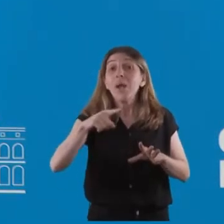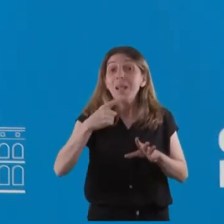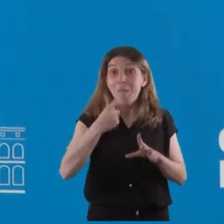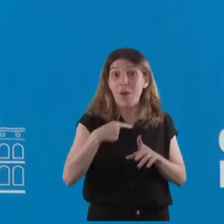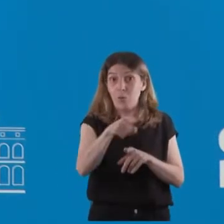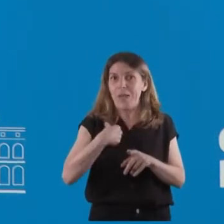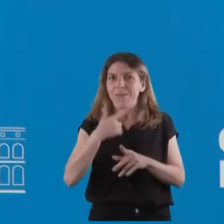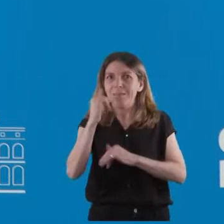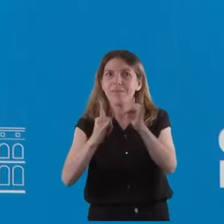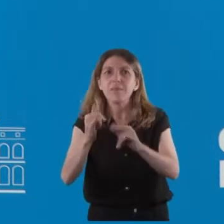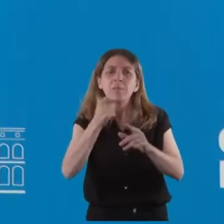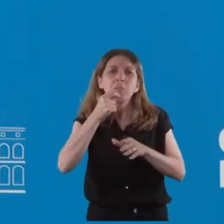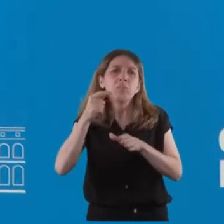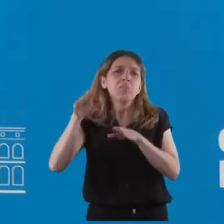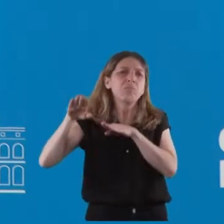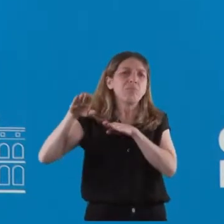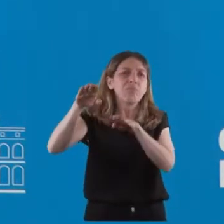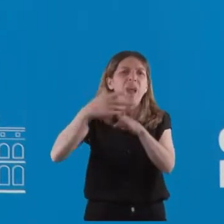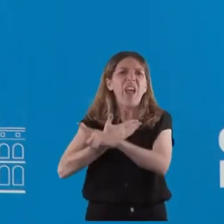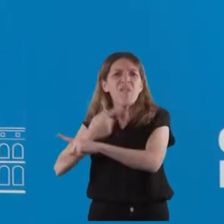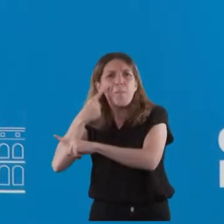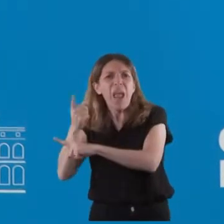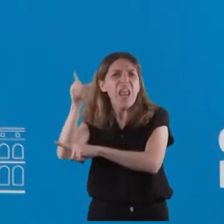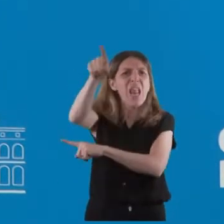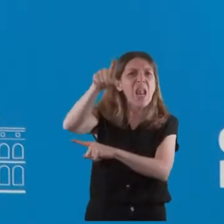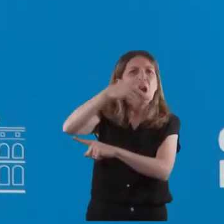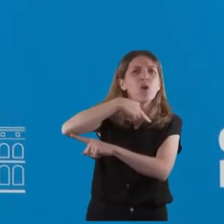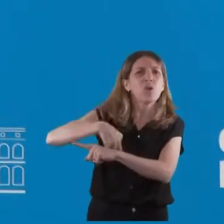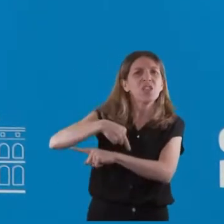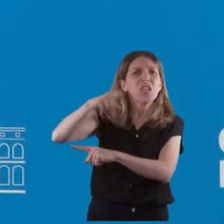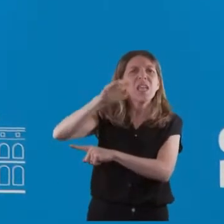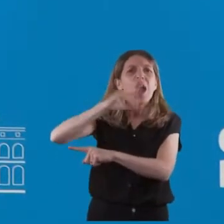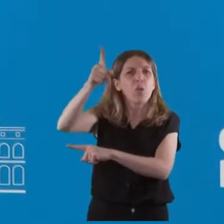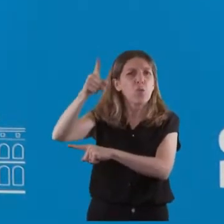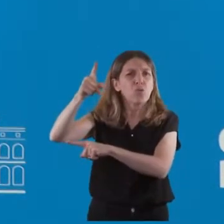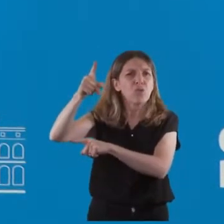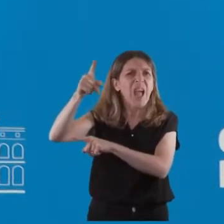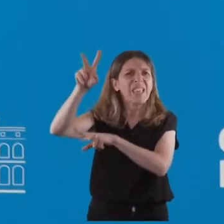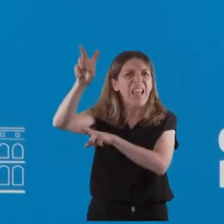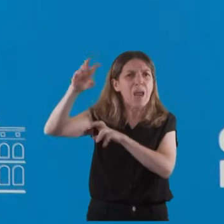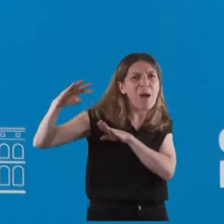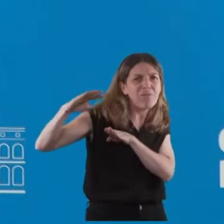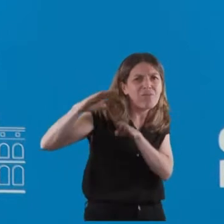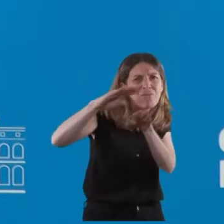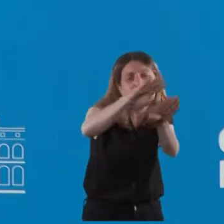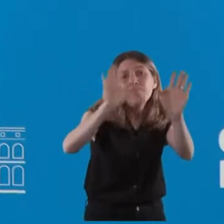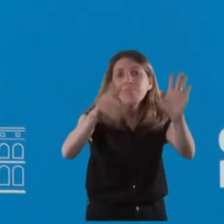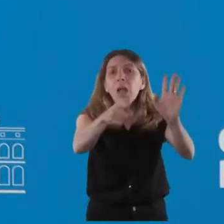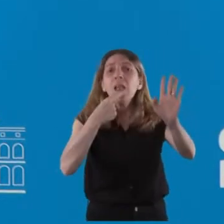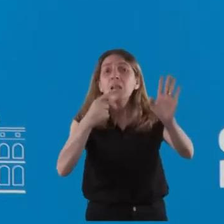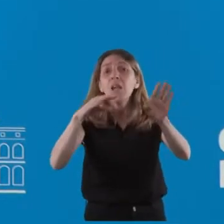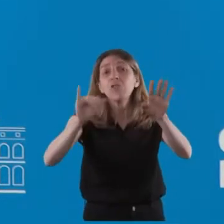si se quiere paralelas o no porque forma parte de todo de la política económica y de la situación financiera del gobierno